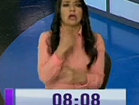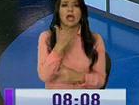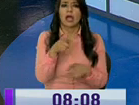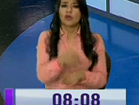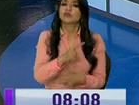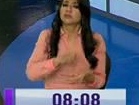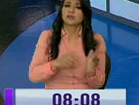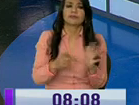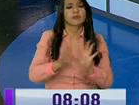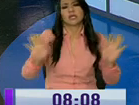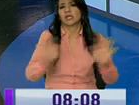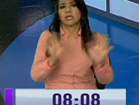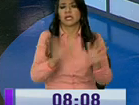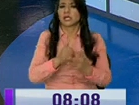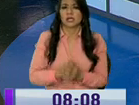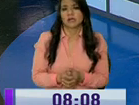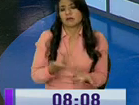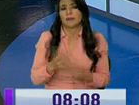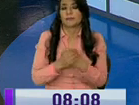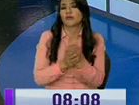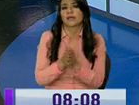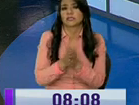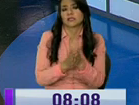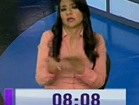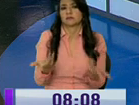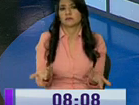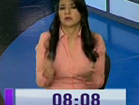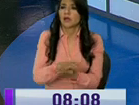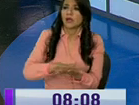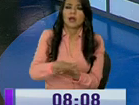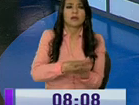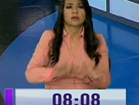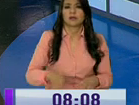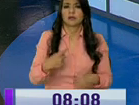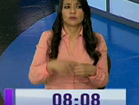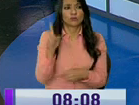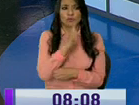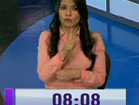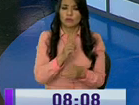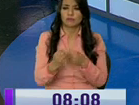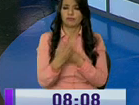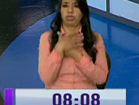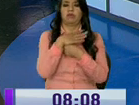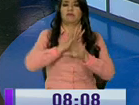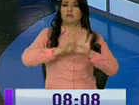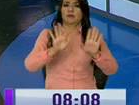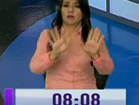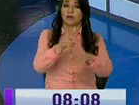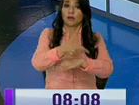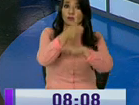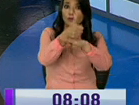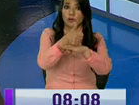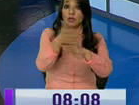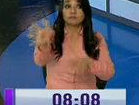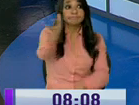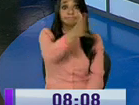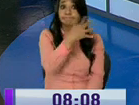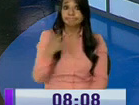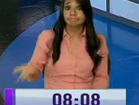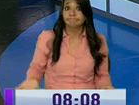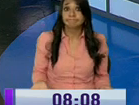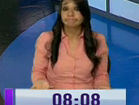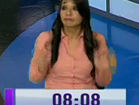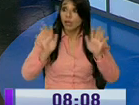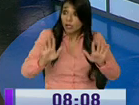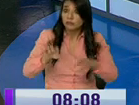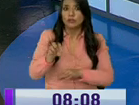pescar a río revuelto. Y nosotros como ciudadanos tenemos que entender que no podemos dejarnos de influenciar por esto y tampoco la autoridad brillar por su ausencia. Exactamente. Ese es